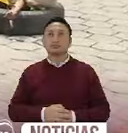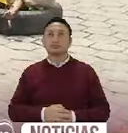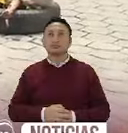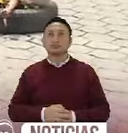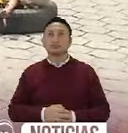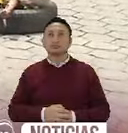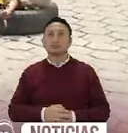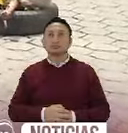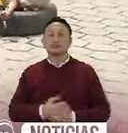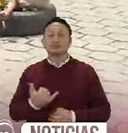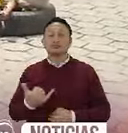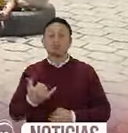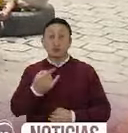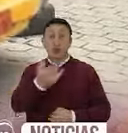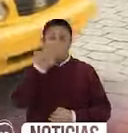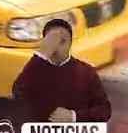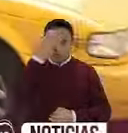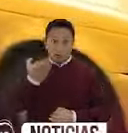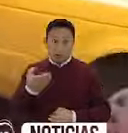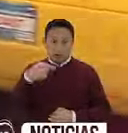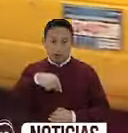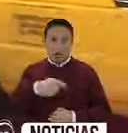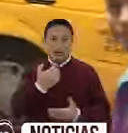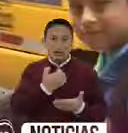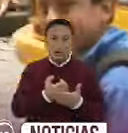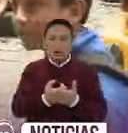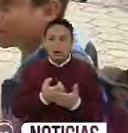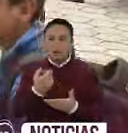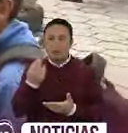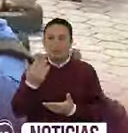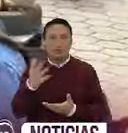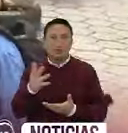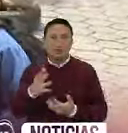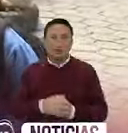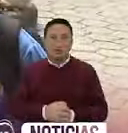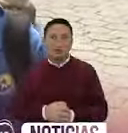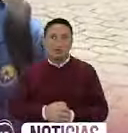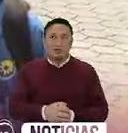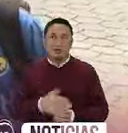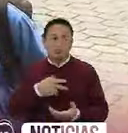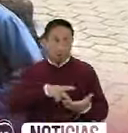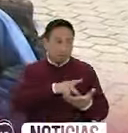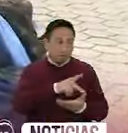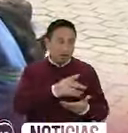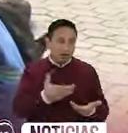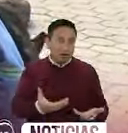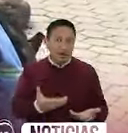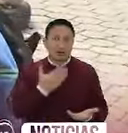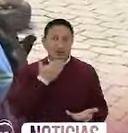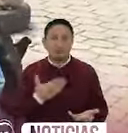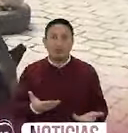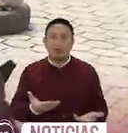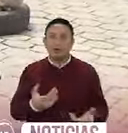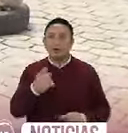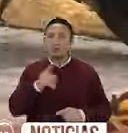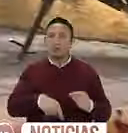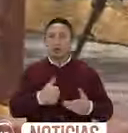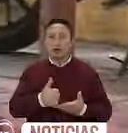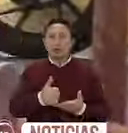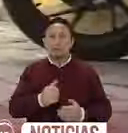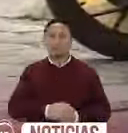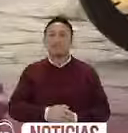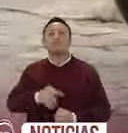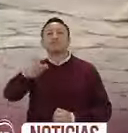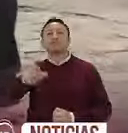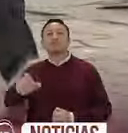entonces ahorita usted sabe, la economía está difícil y nosotros no tenemos todo ese dinero para poder hacer la operación. La